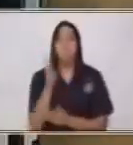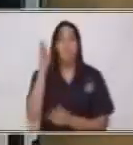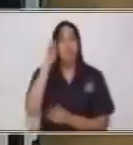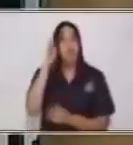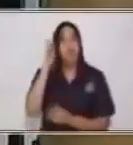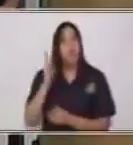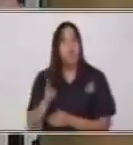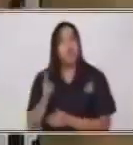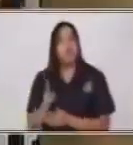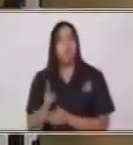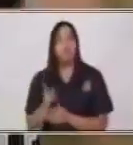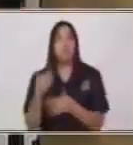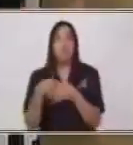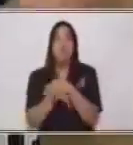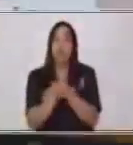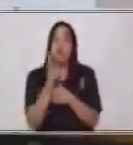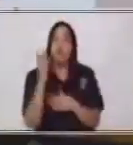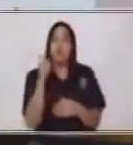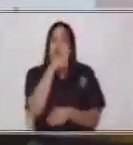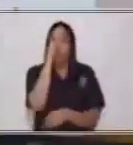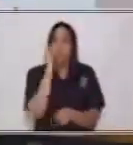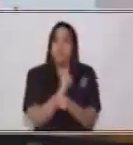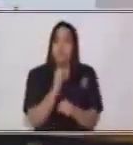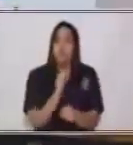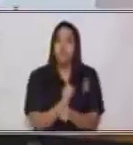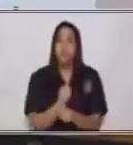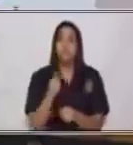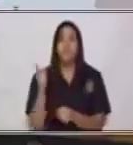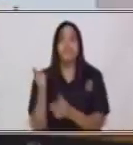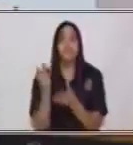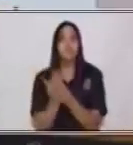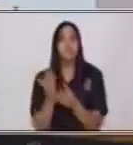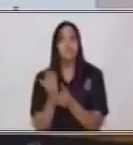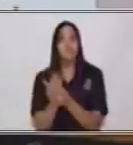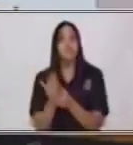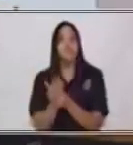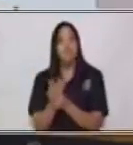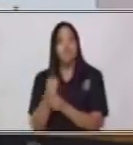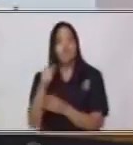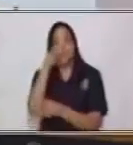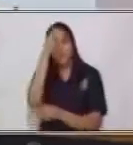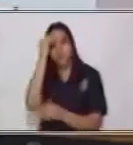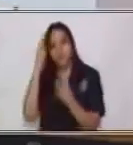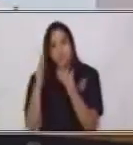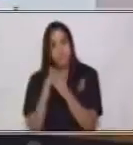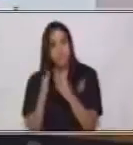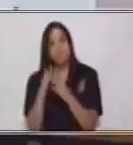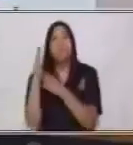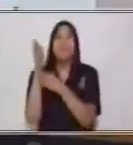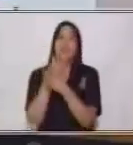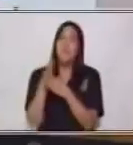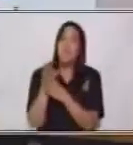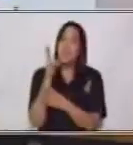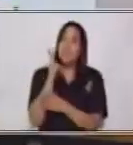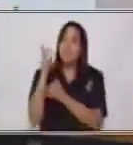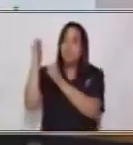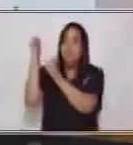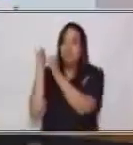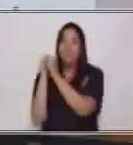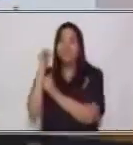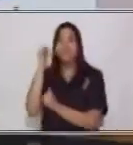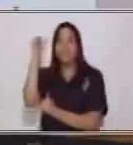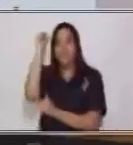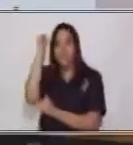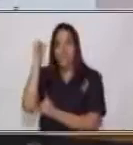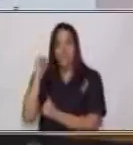presente guardar tus trabajos y ejercicios en tu portafolio Aprendo en Casa. Comparte con un adulto lo